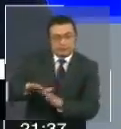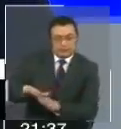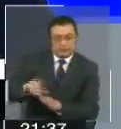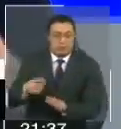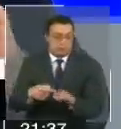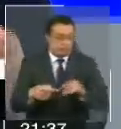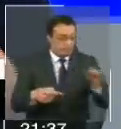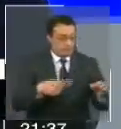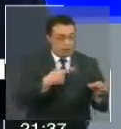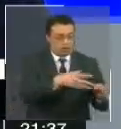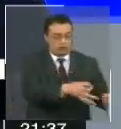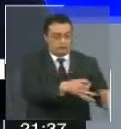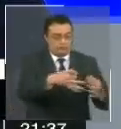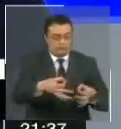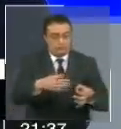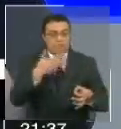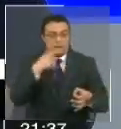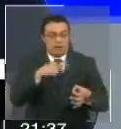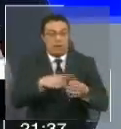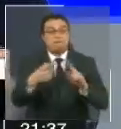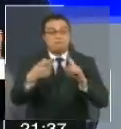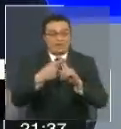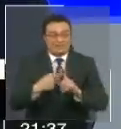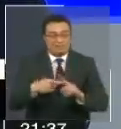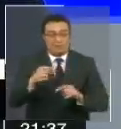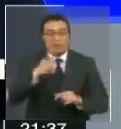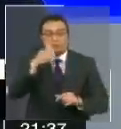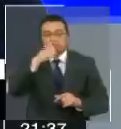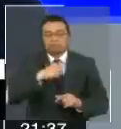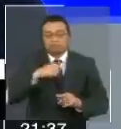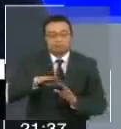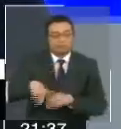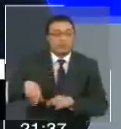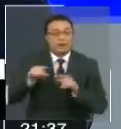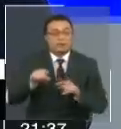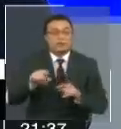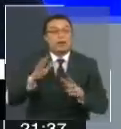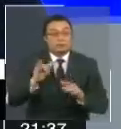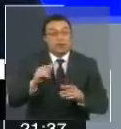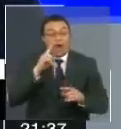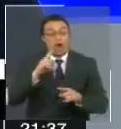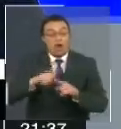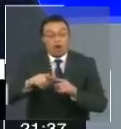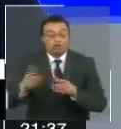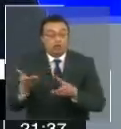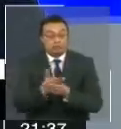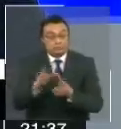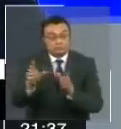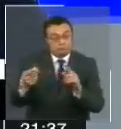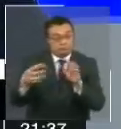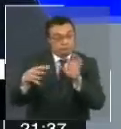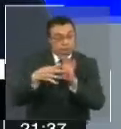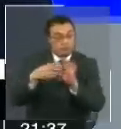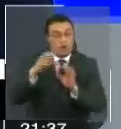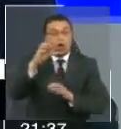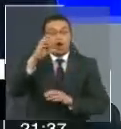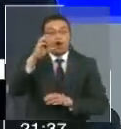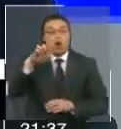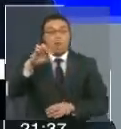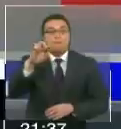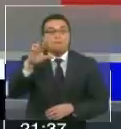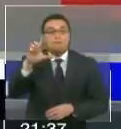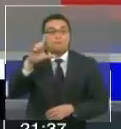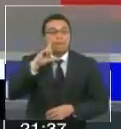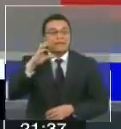y preferimos asegurar, digamos, su participación como encubridor, sin perjuicio de que hay otros antecedentes que lo vinculan efectivamente como cómplice. El